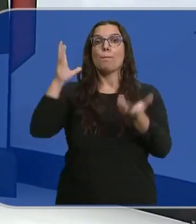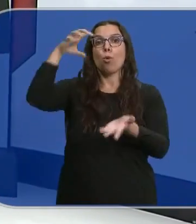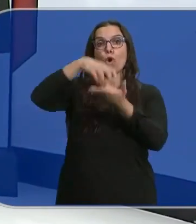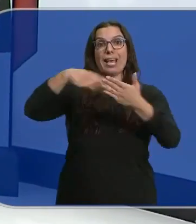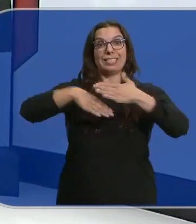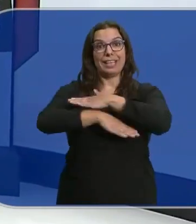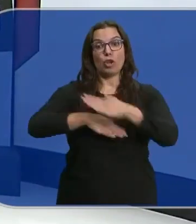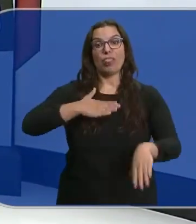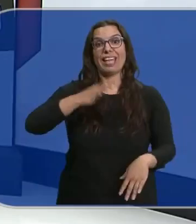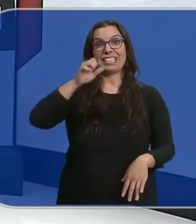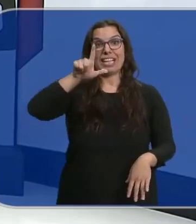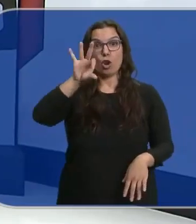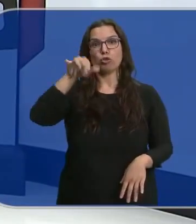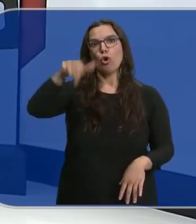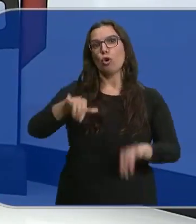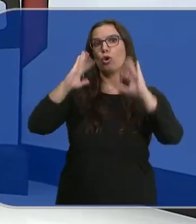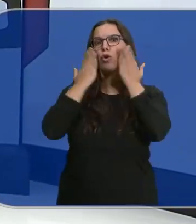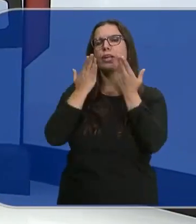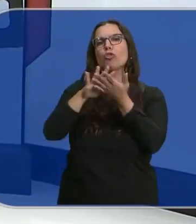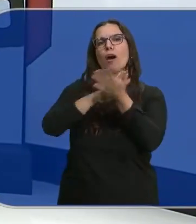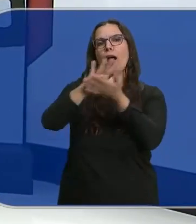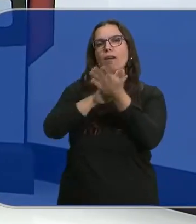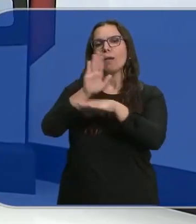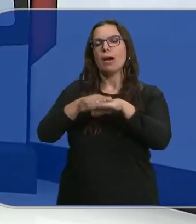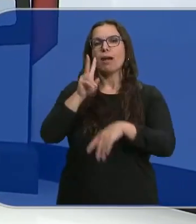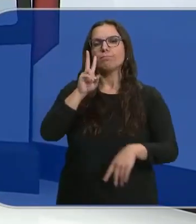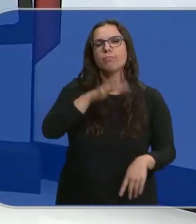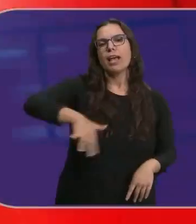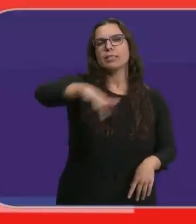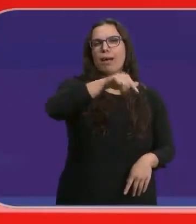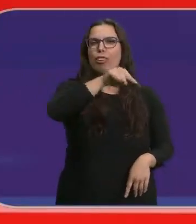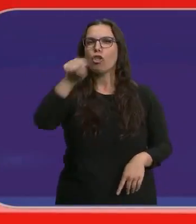un congreso plantea hoy cómo dar una segunda vida a estos espacios.